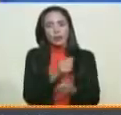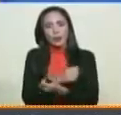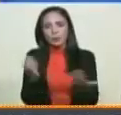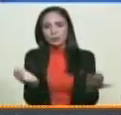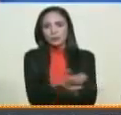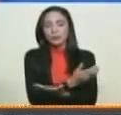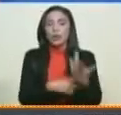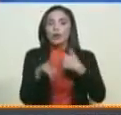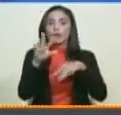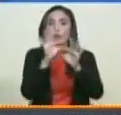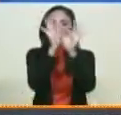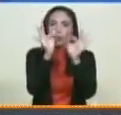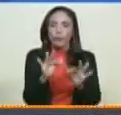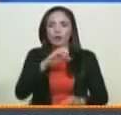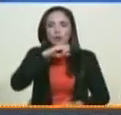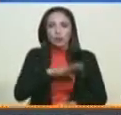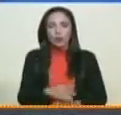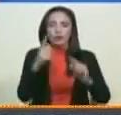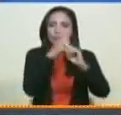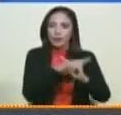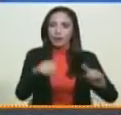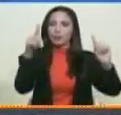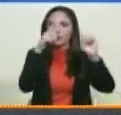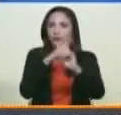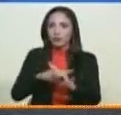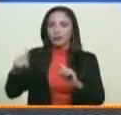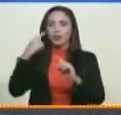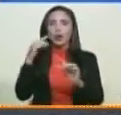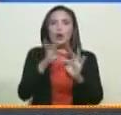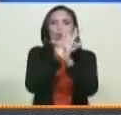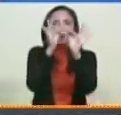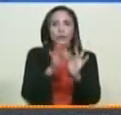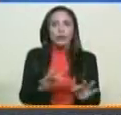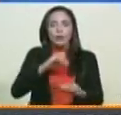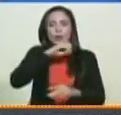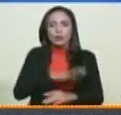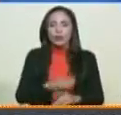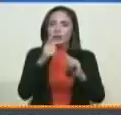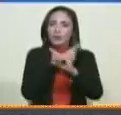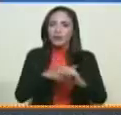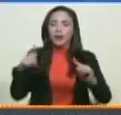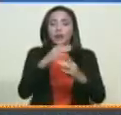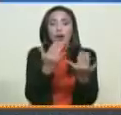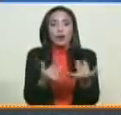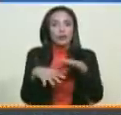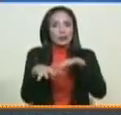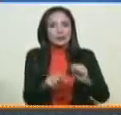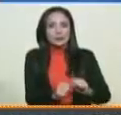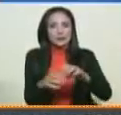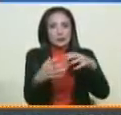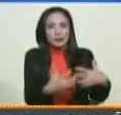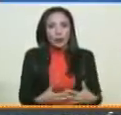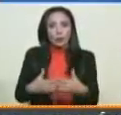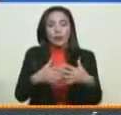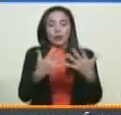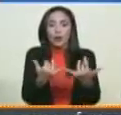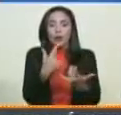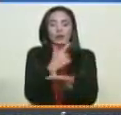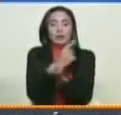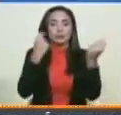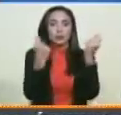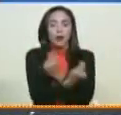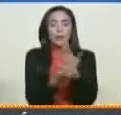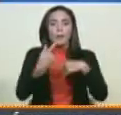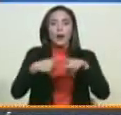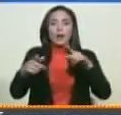dos modelos históricos en contradicción permanente y que siguen marcando la hora de nuestra realidad y de nuestras